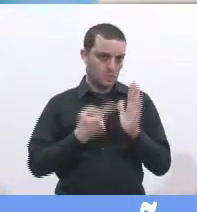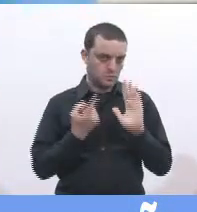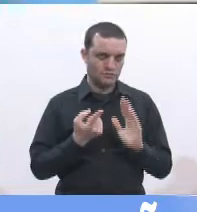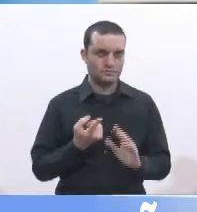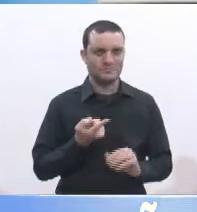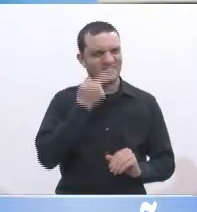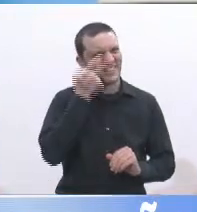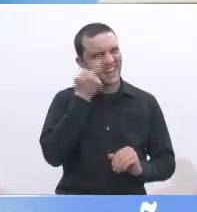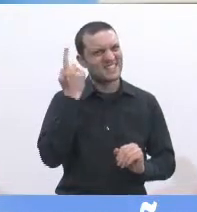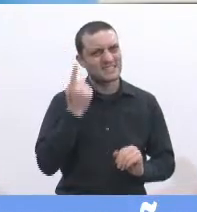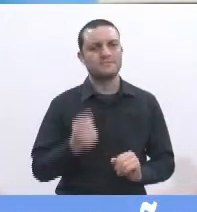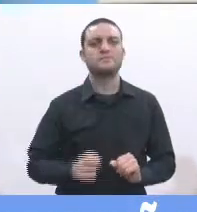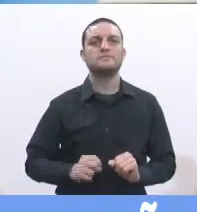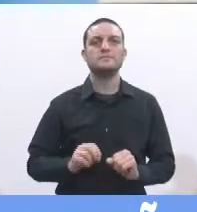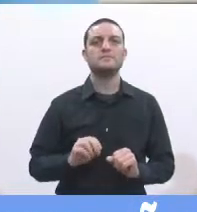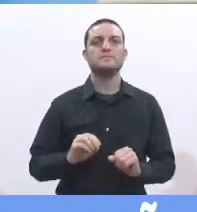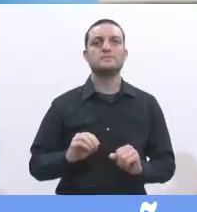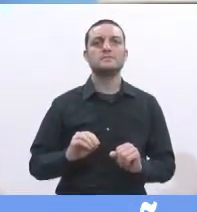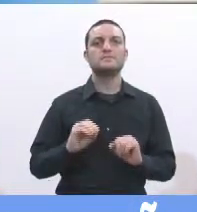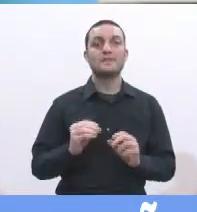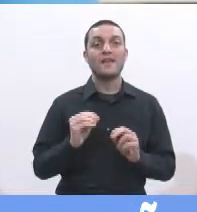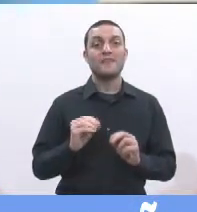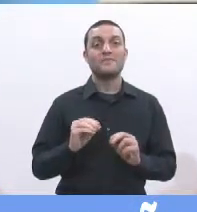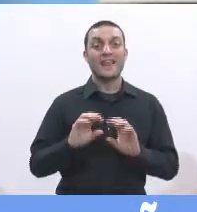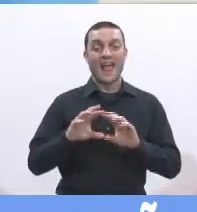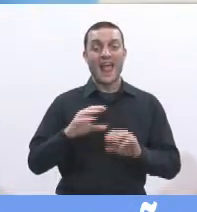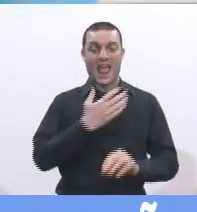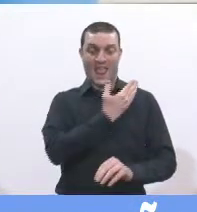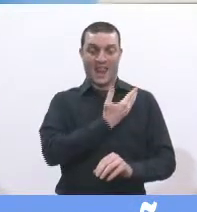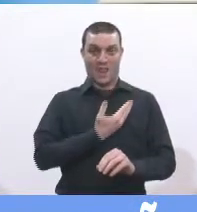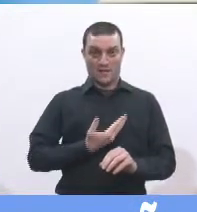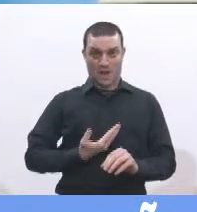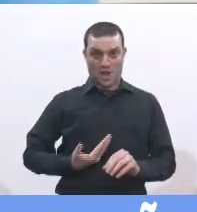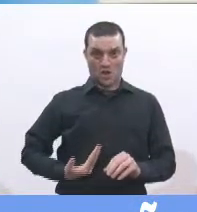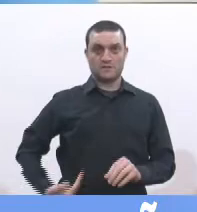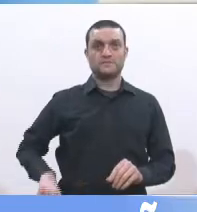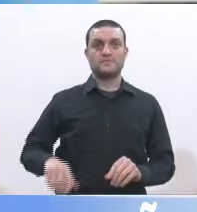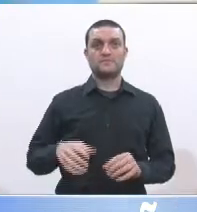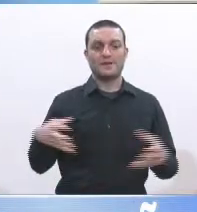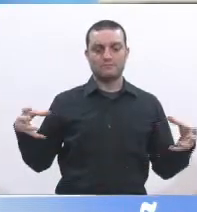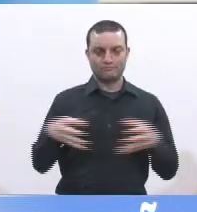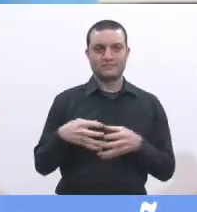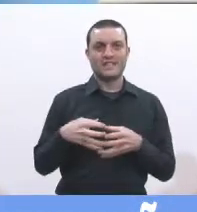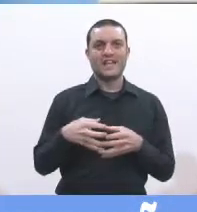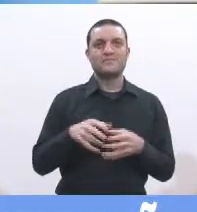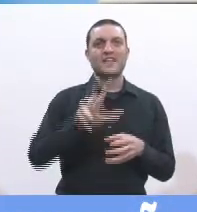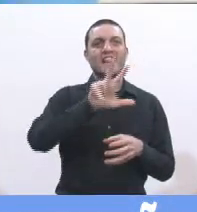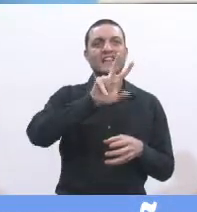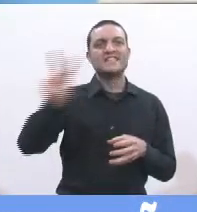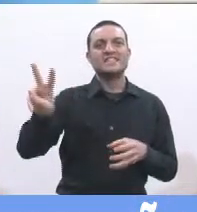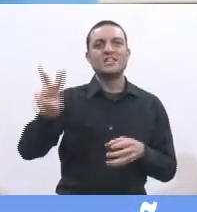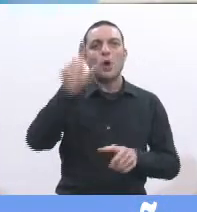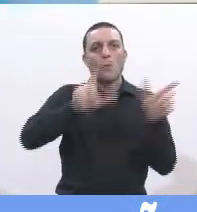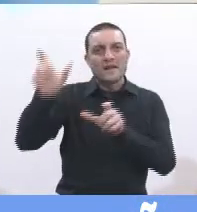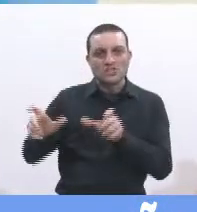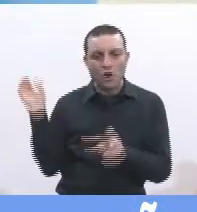gobierno nacional, 16 nacieron en la ciudad de Buenos Aires y 23 estudiaron en la ciudad de Buenos Aires. Esa